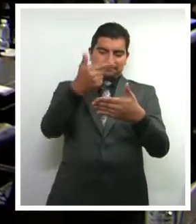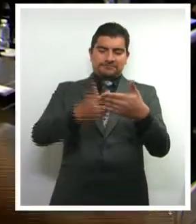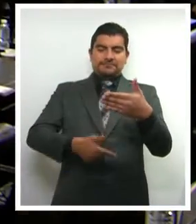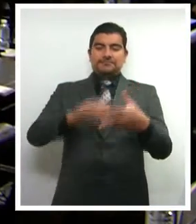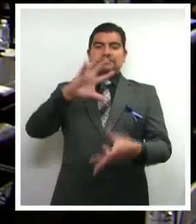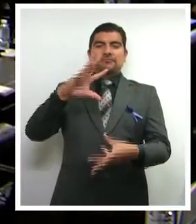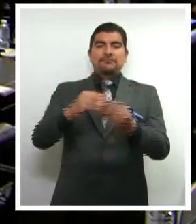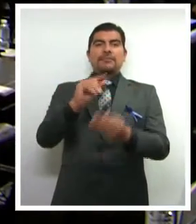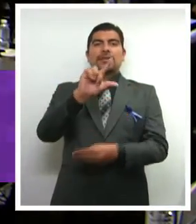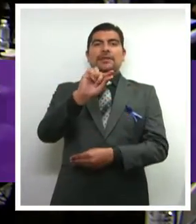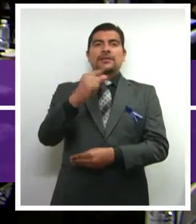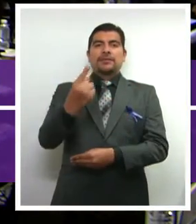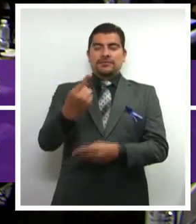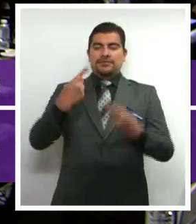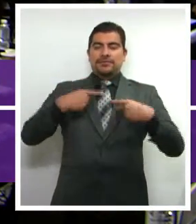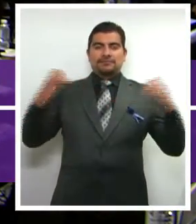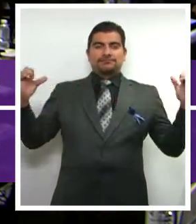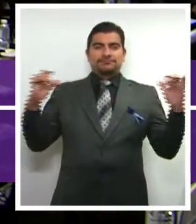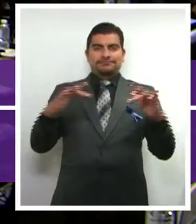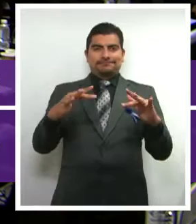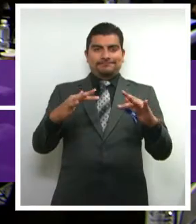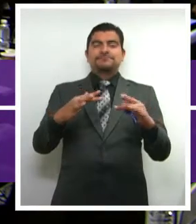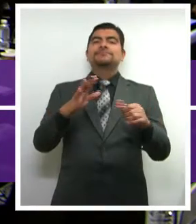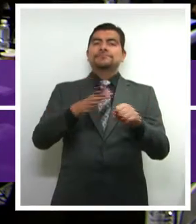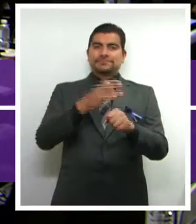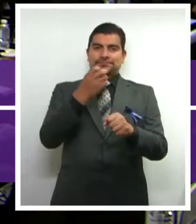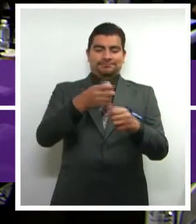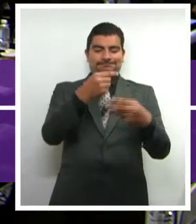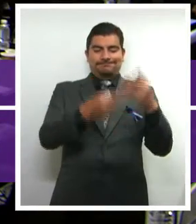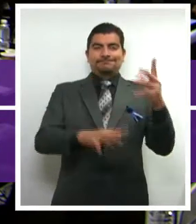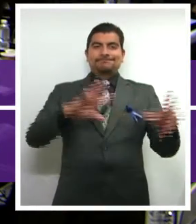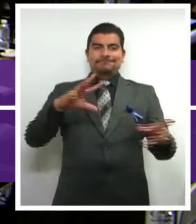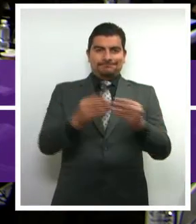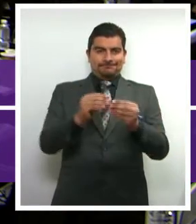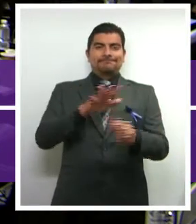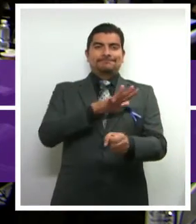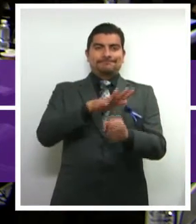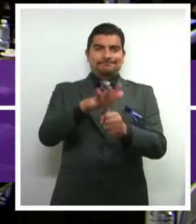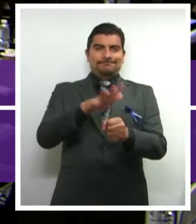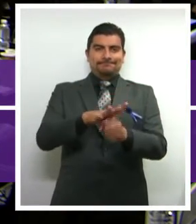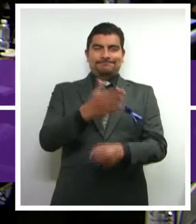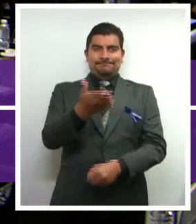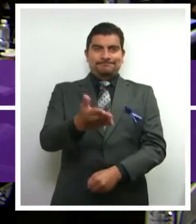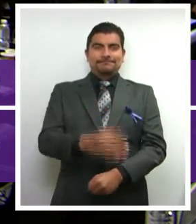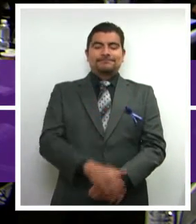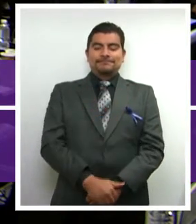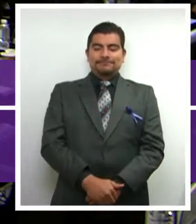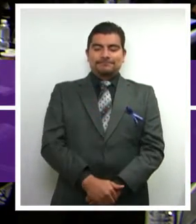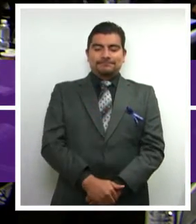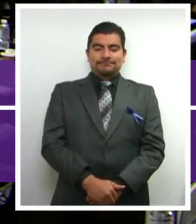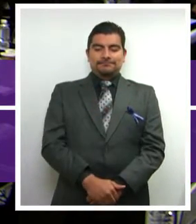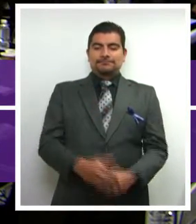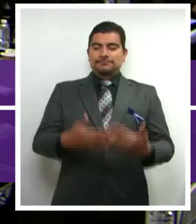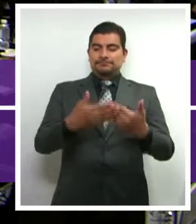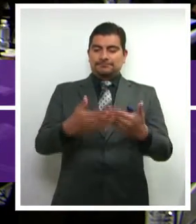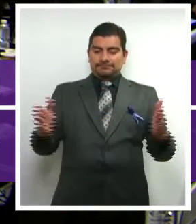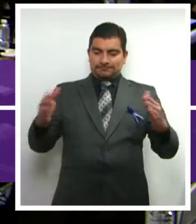71 constituyentes. Por lo tanto, hay quórum. Se abre la